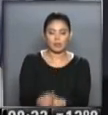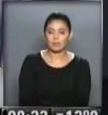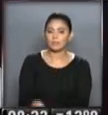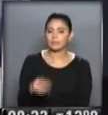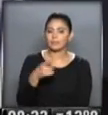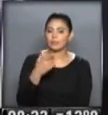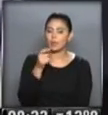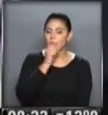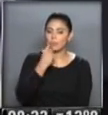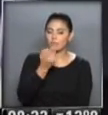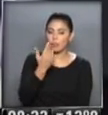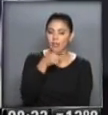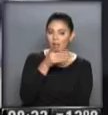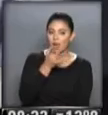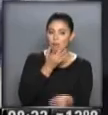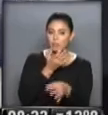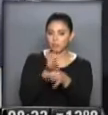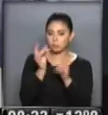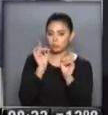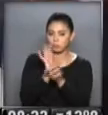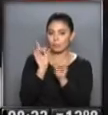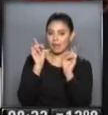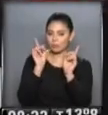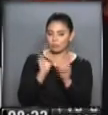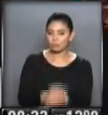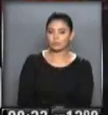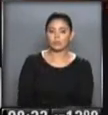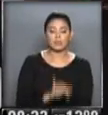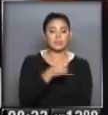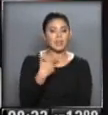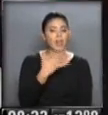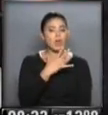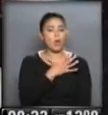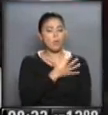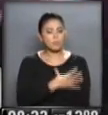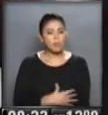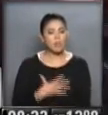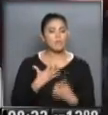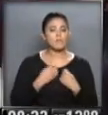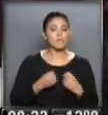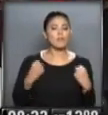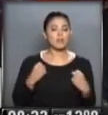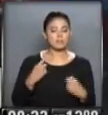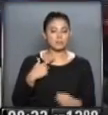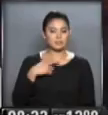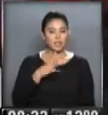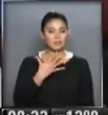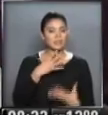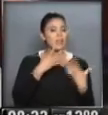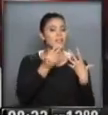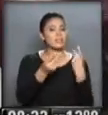maestros también para la política se fue un gran maestro porque unía a humildad a coraje desprendimiento